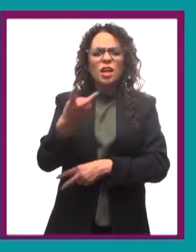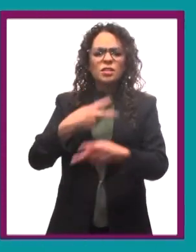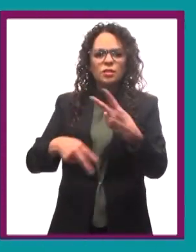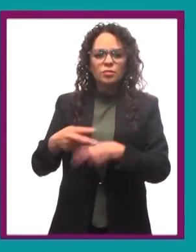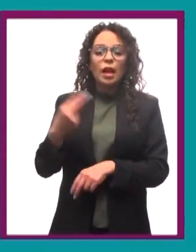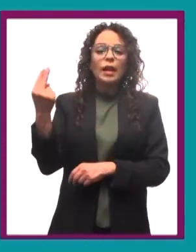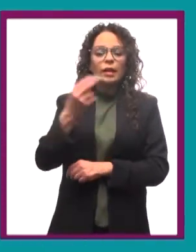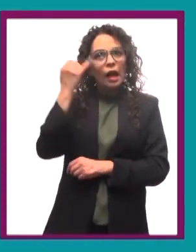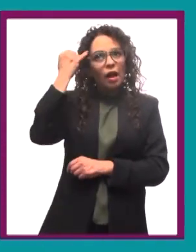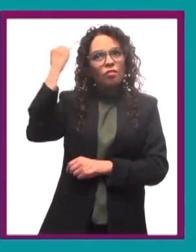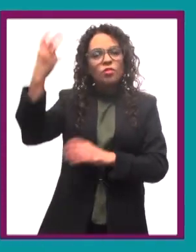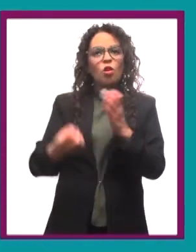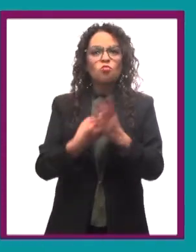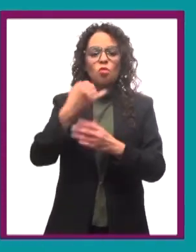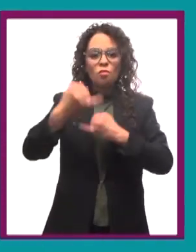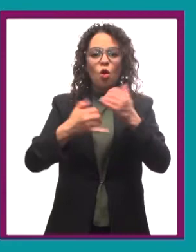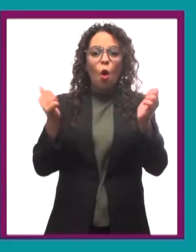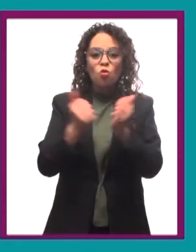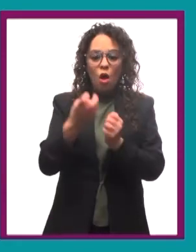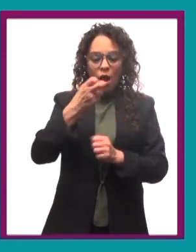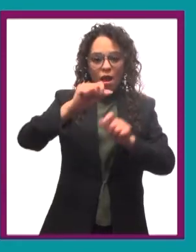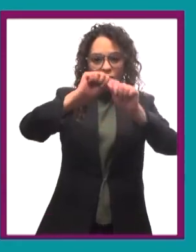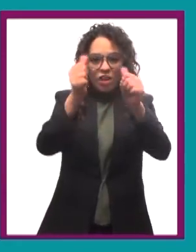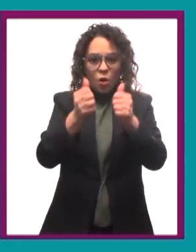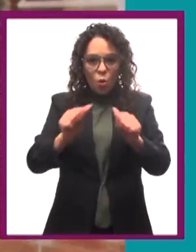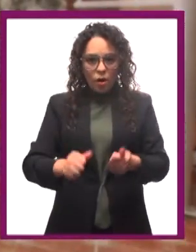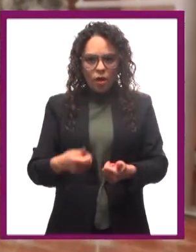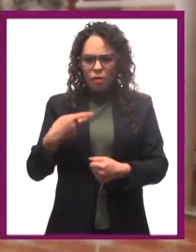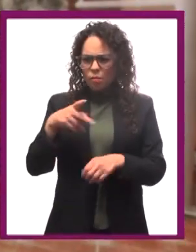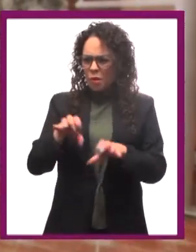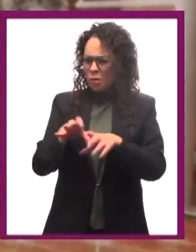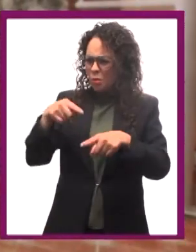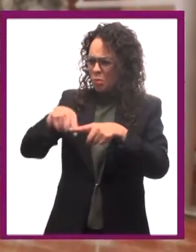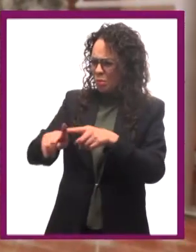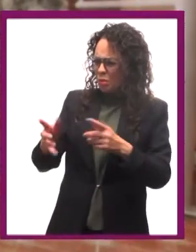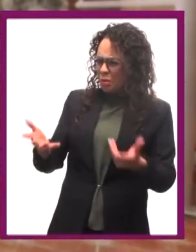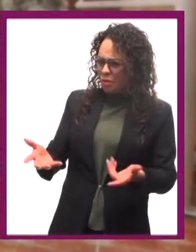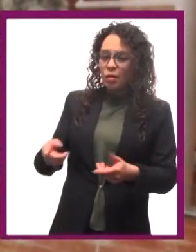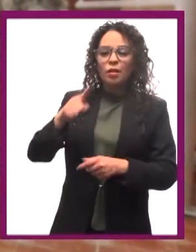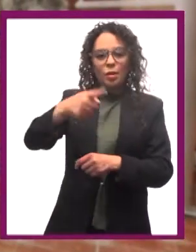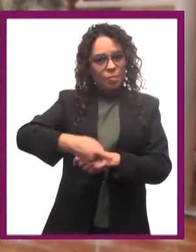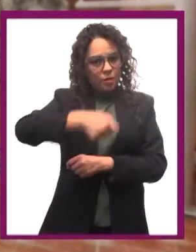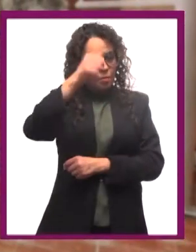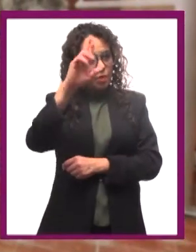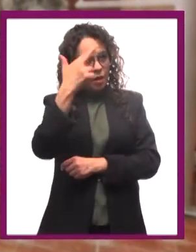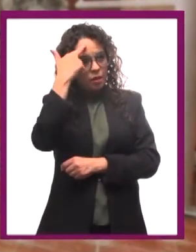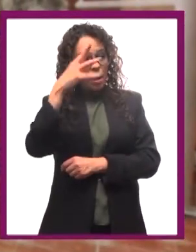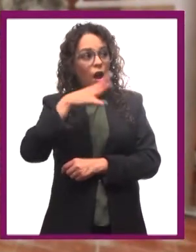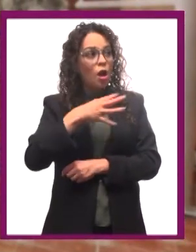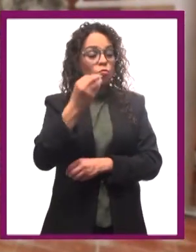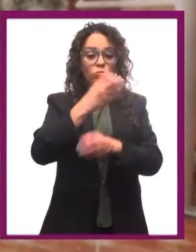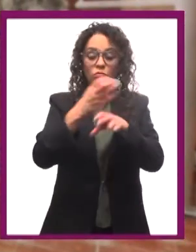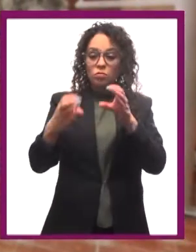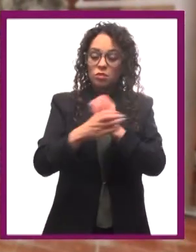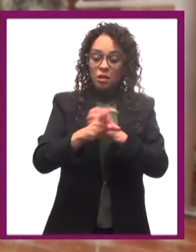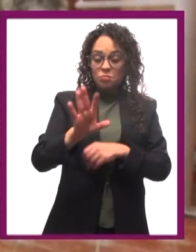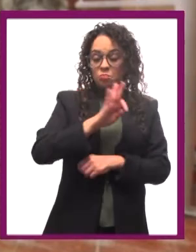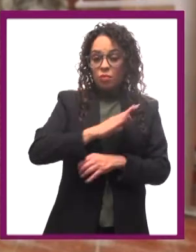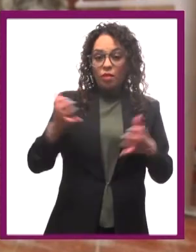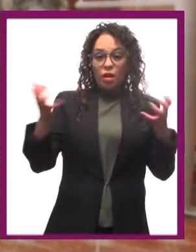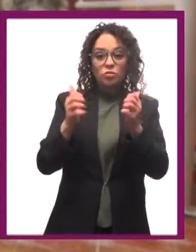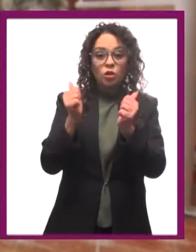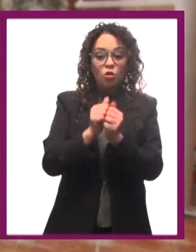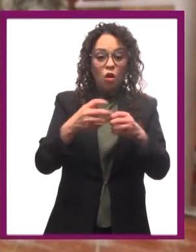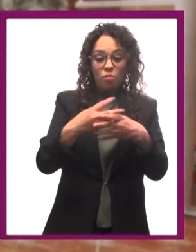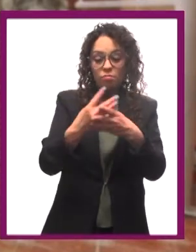a pensar cómo inventarnos un juego con estas figuras. Pero, ¿cómo empezamos? Primero, recordando que hay muchas cosas que